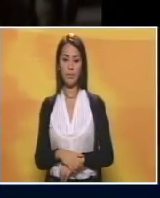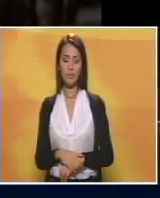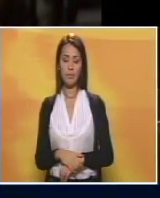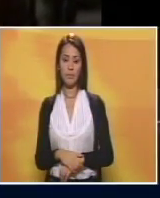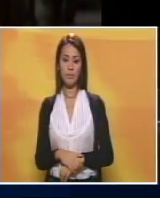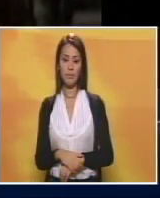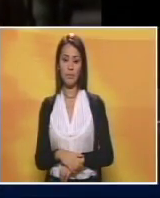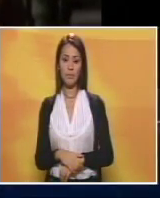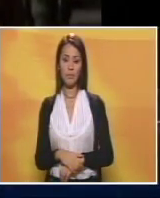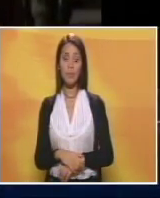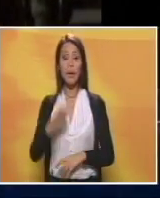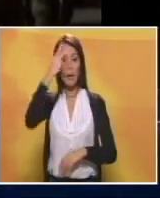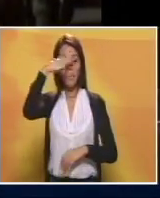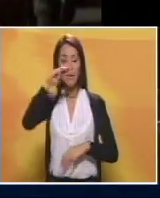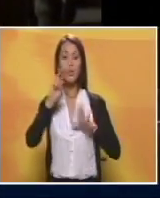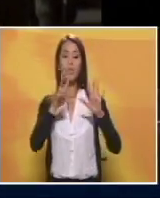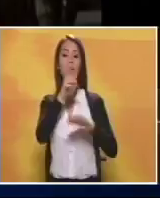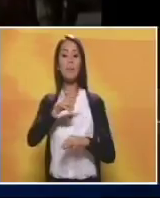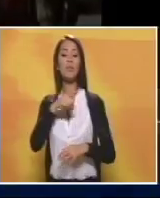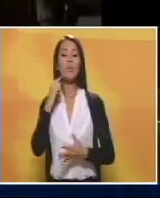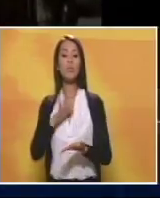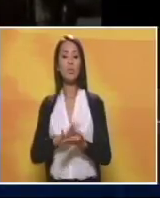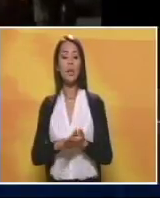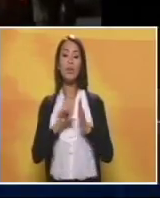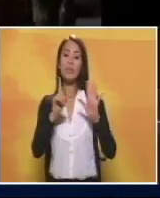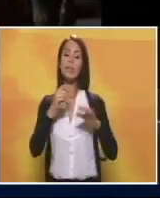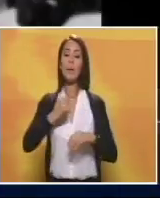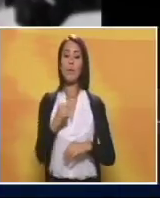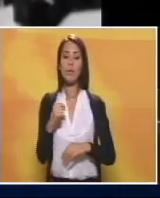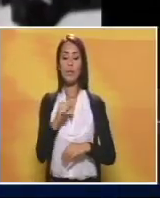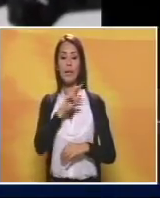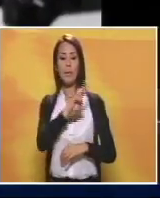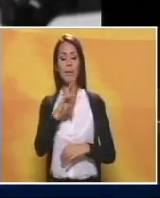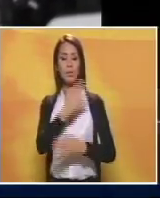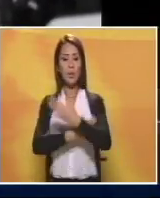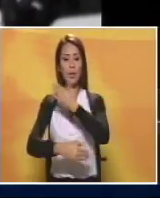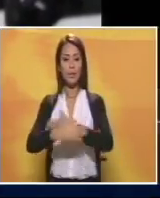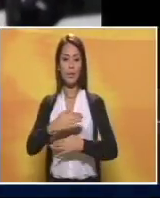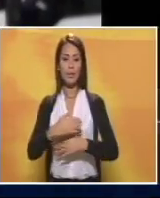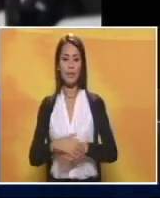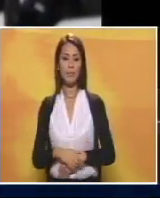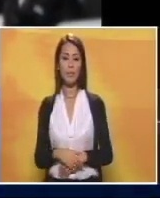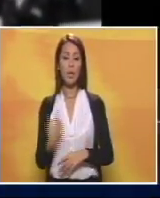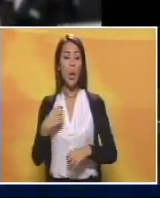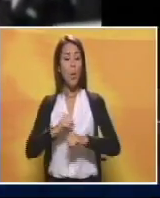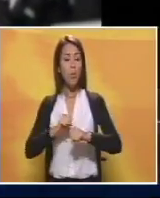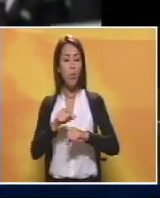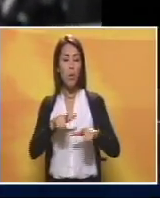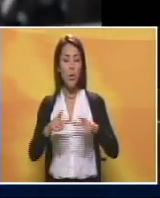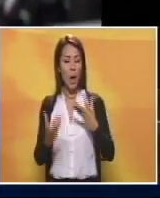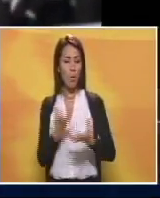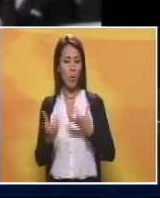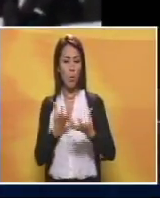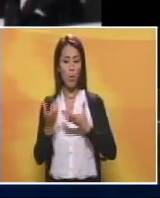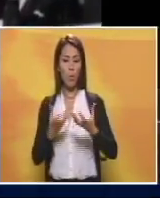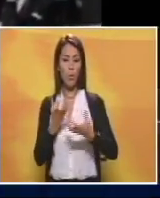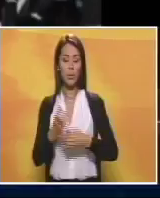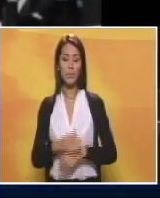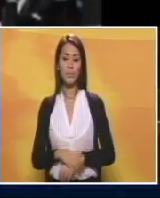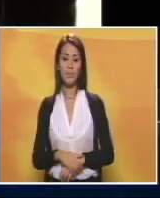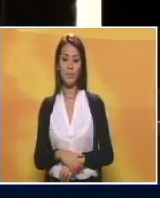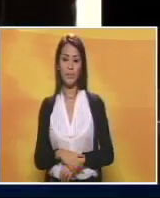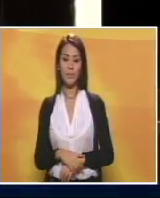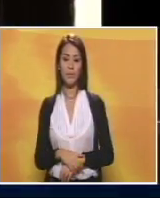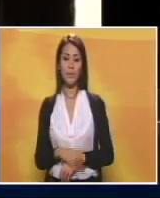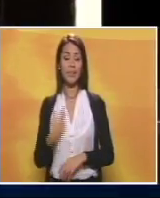En México, 7 personas murieron, entre ellas 6 policías y 22 resultaron heridas tras un motín en una penitenciaría de Veracruz, considerado